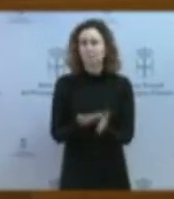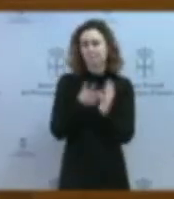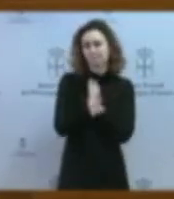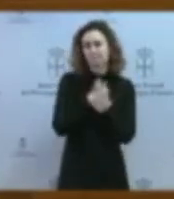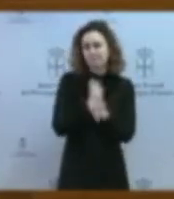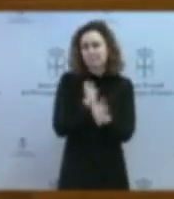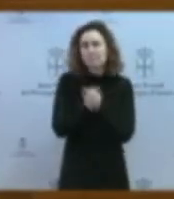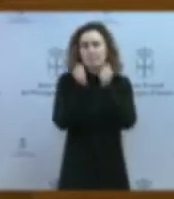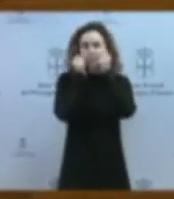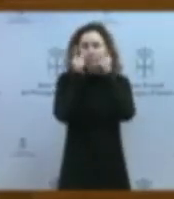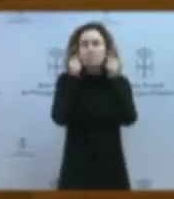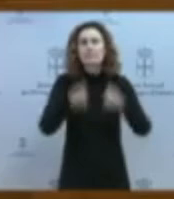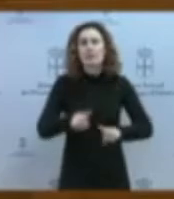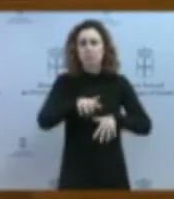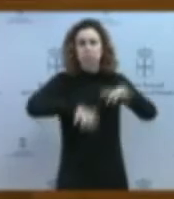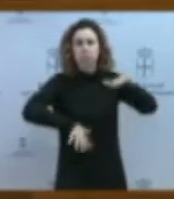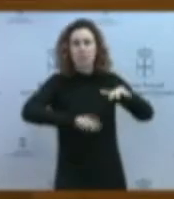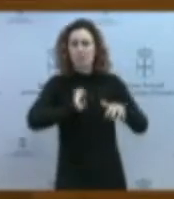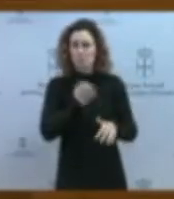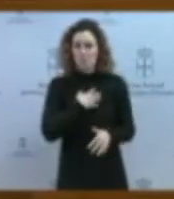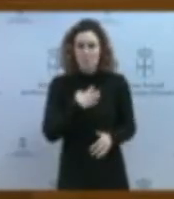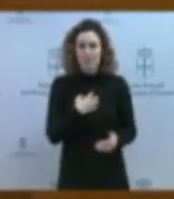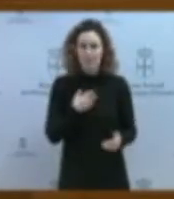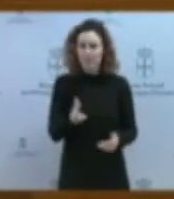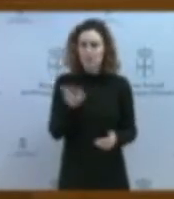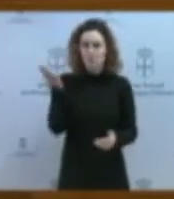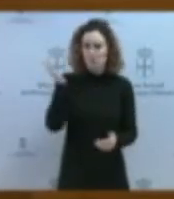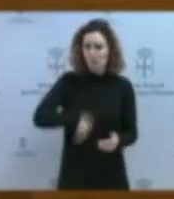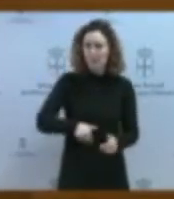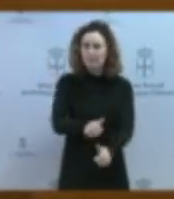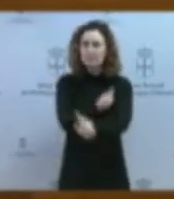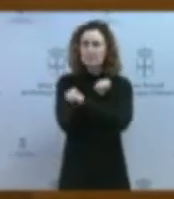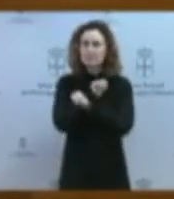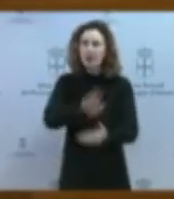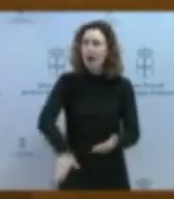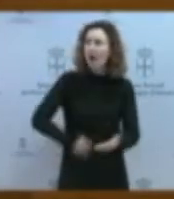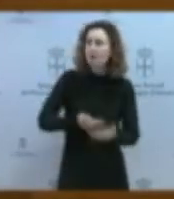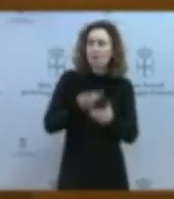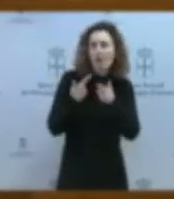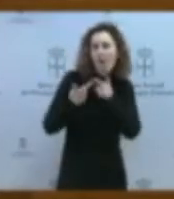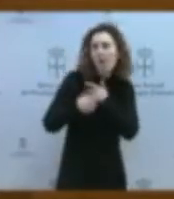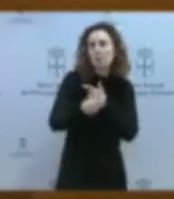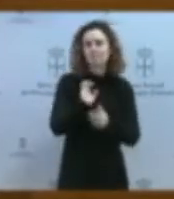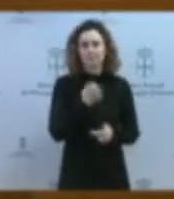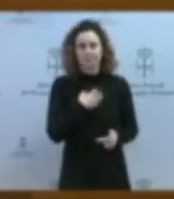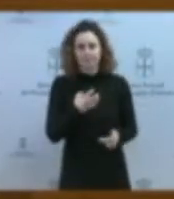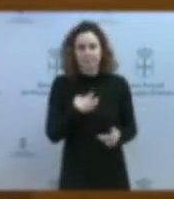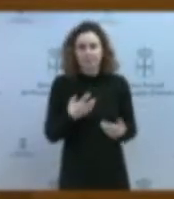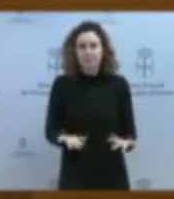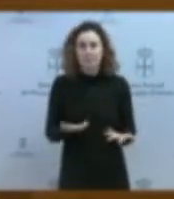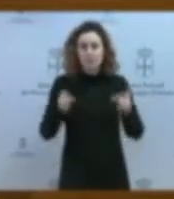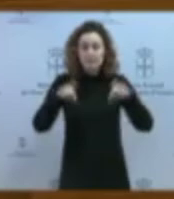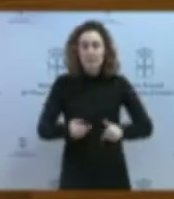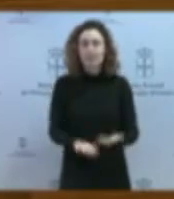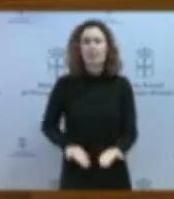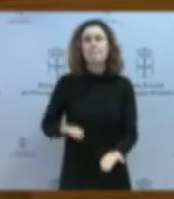resolver, que no podemos estar esperando a que esto se alargue mucho más y que es, en este caso, a quien le pedimos, a quien apelamos, que es la Consejería de